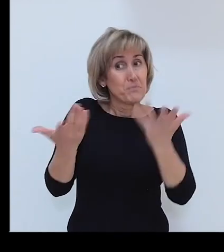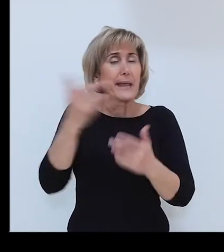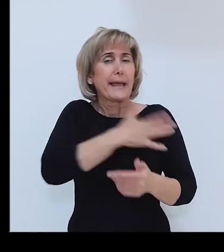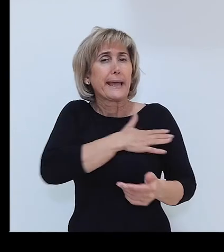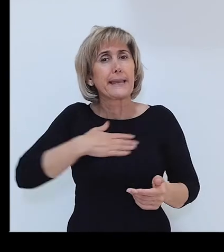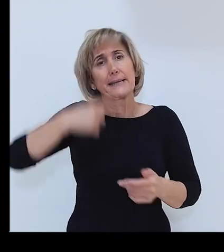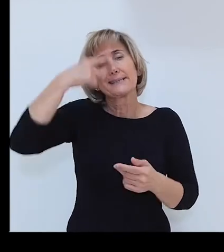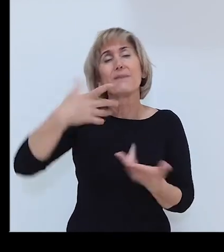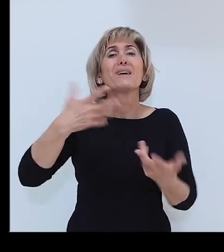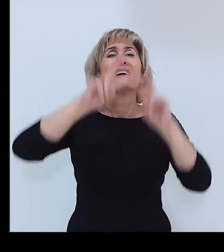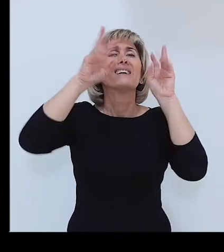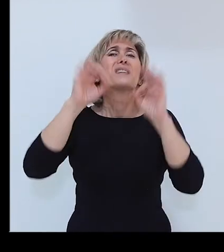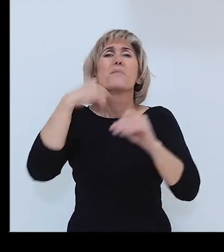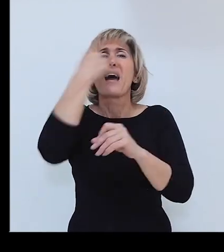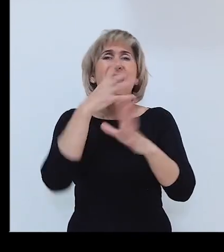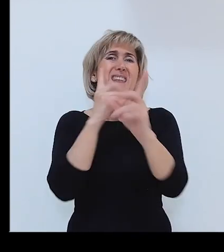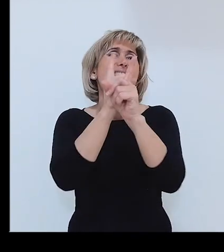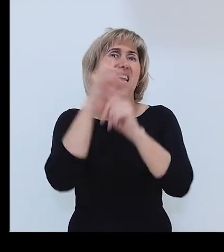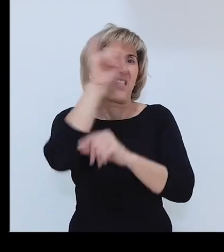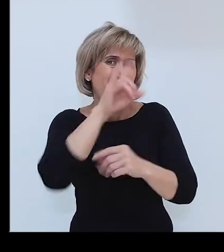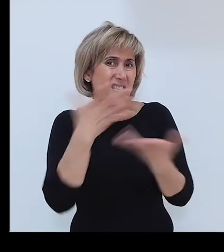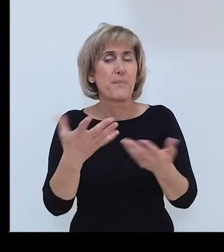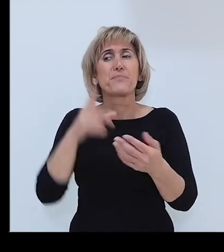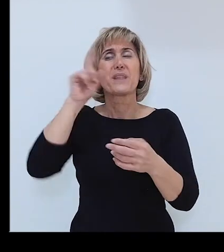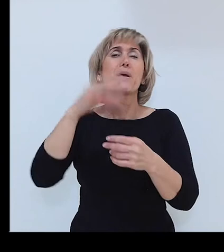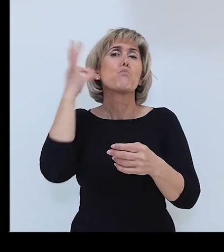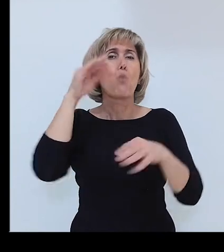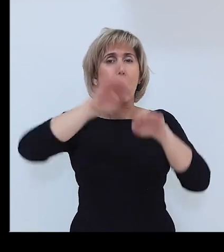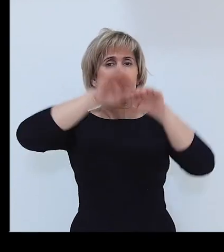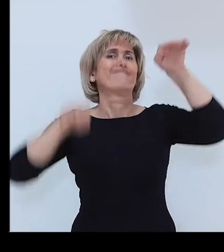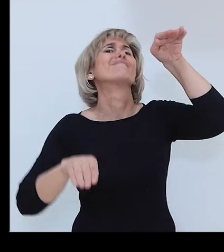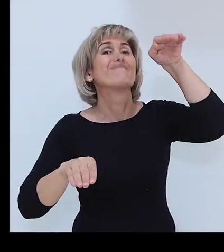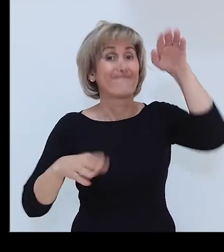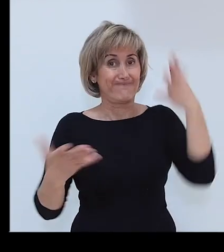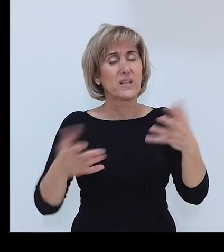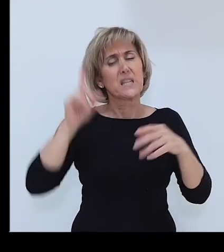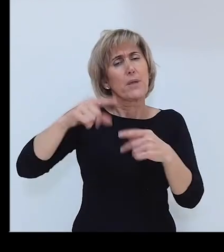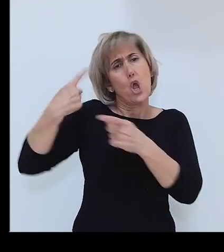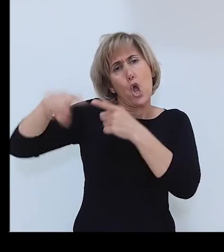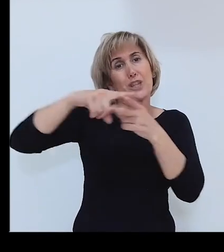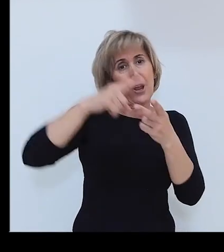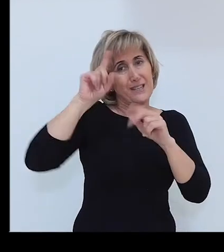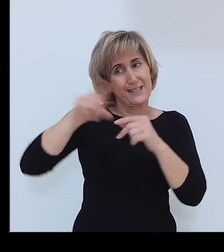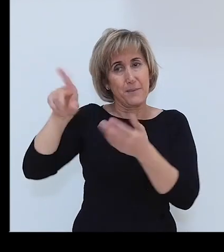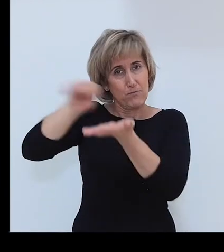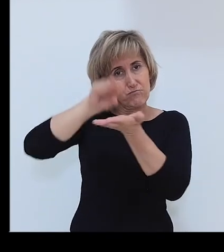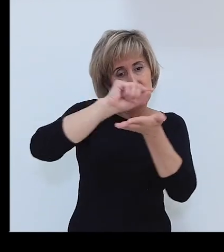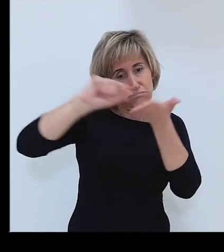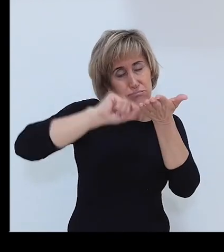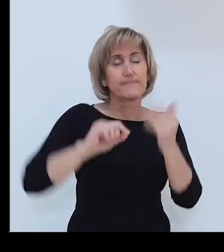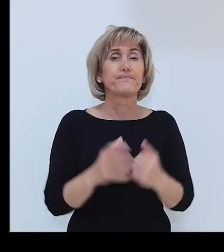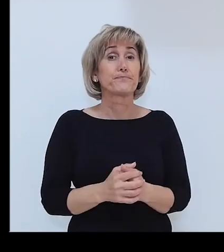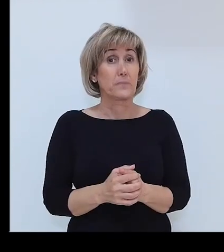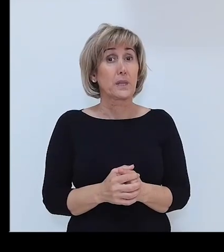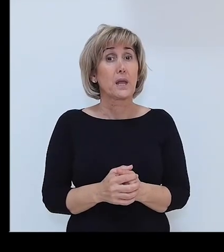que precisamente lo hace para explicar el tema los fenómenos raciales, el tema de la